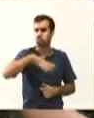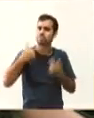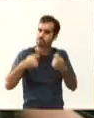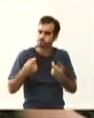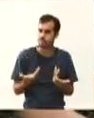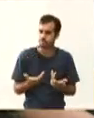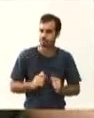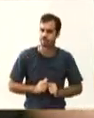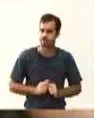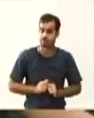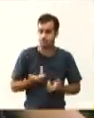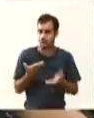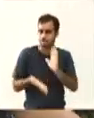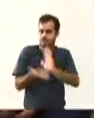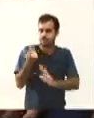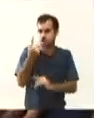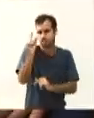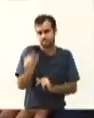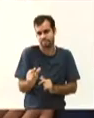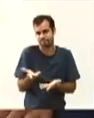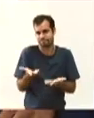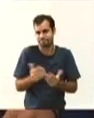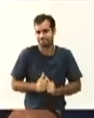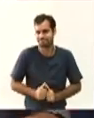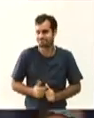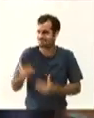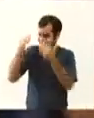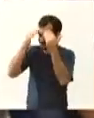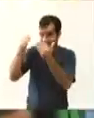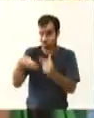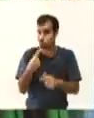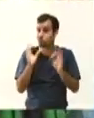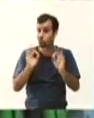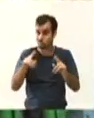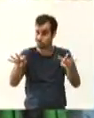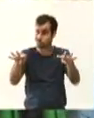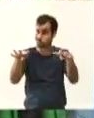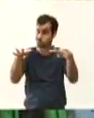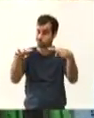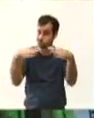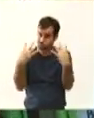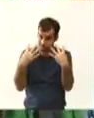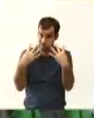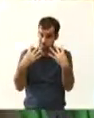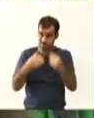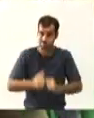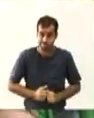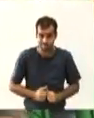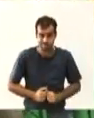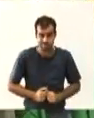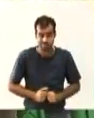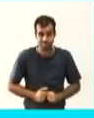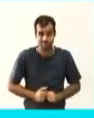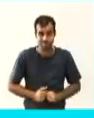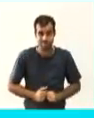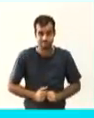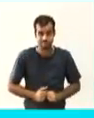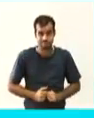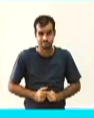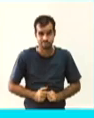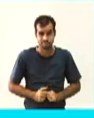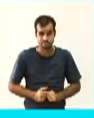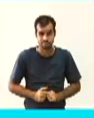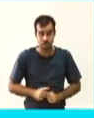es donar sangre, es salvar una vida. Muchísimas gracias, Joandri. Nosotros seguimos aquí, demostrando todos los días que somos jóvenes por la vida. Todos